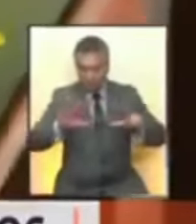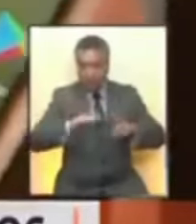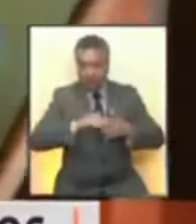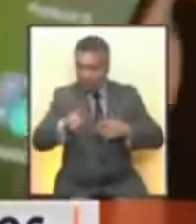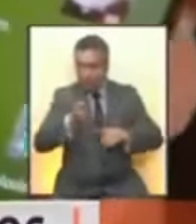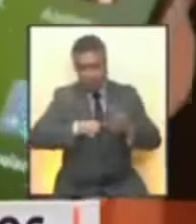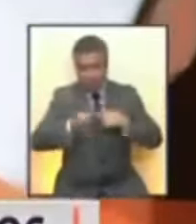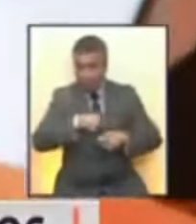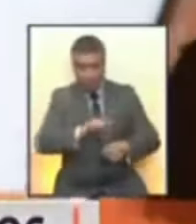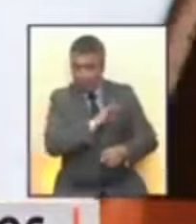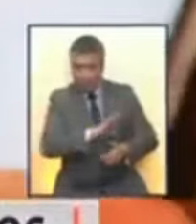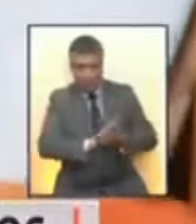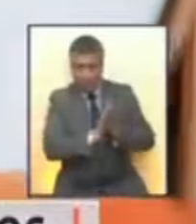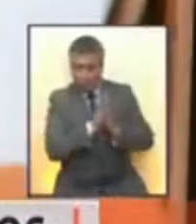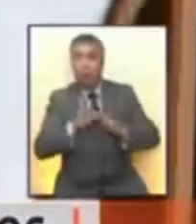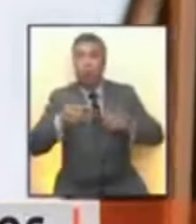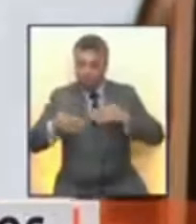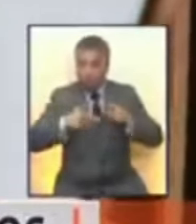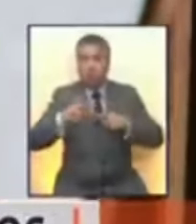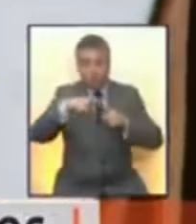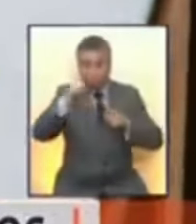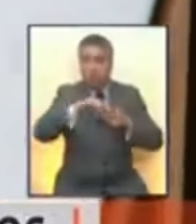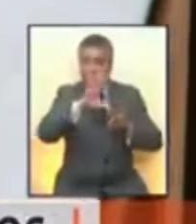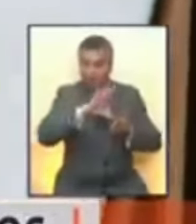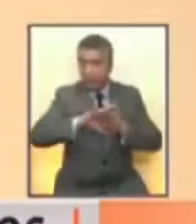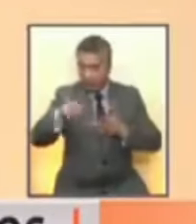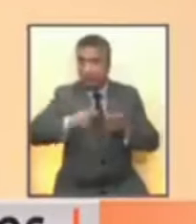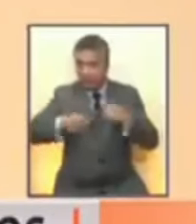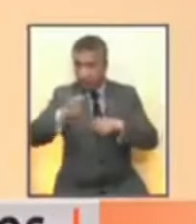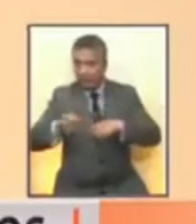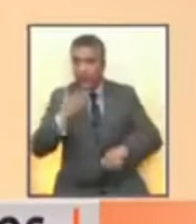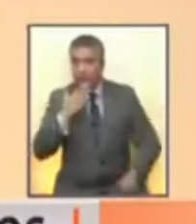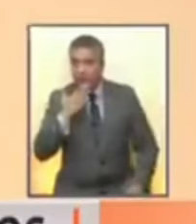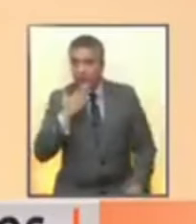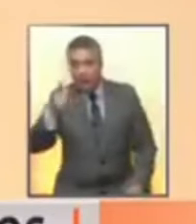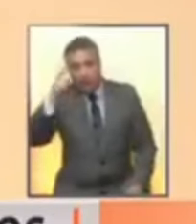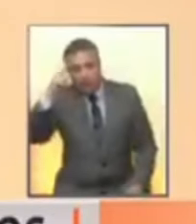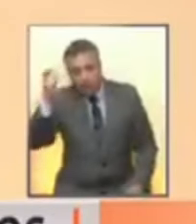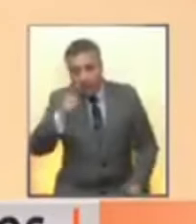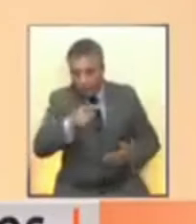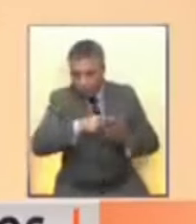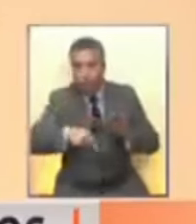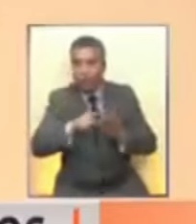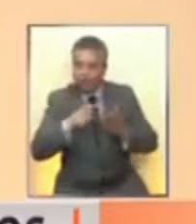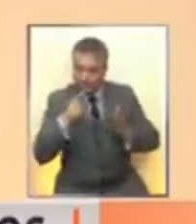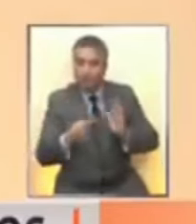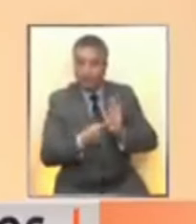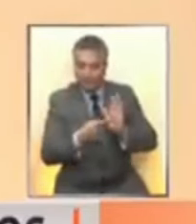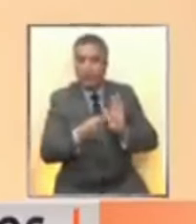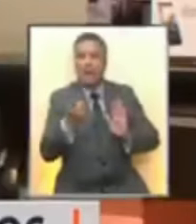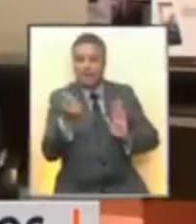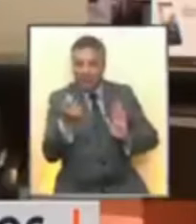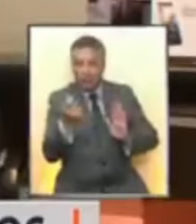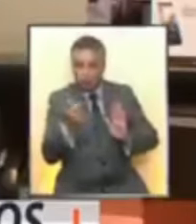todo Chile y hasta se exporta a otros países. Sus creadores dicen que ofrecen precio y